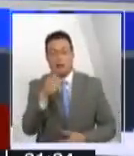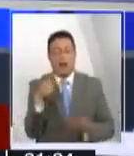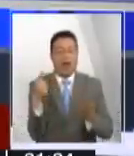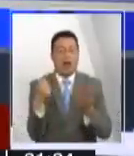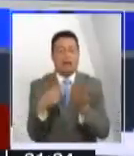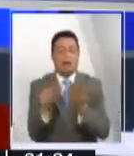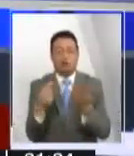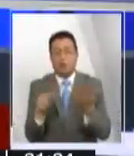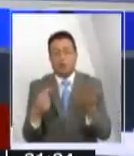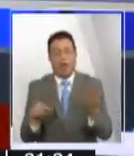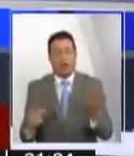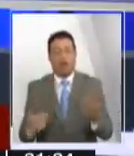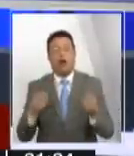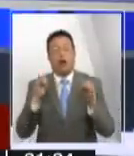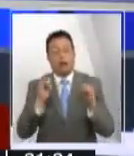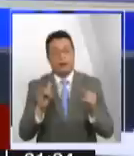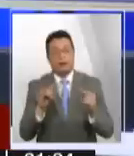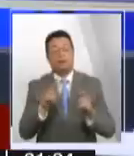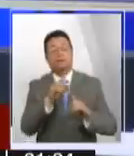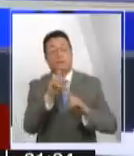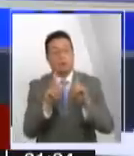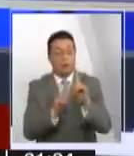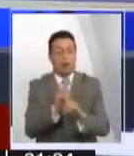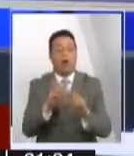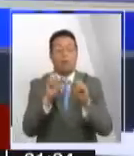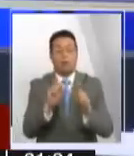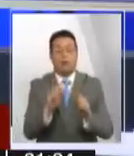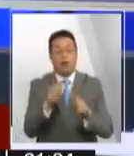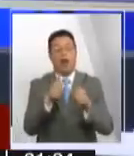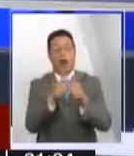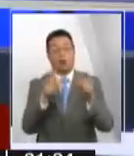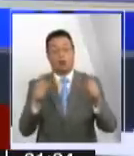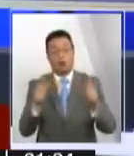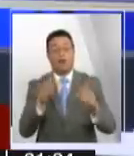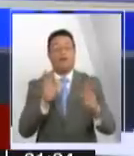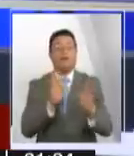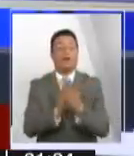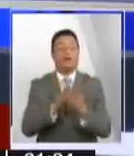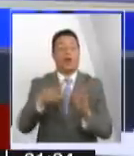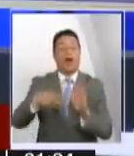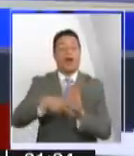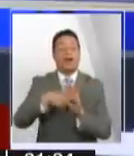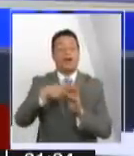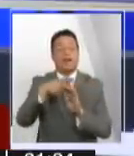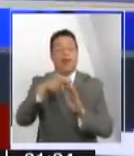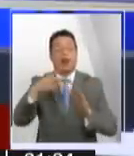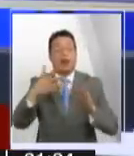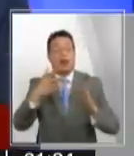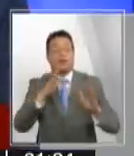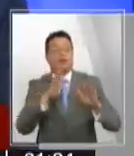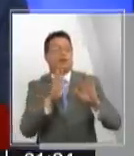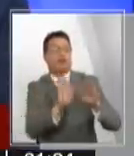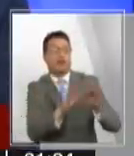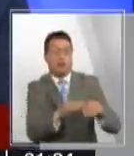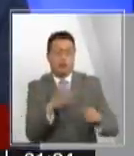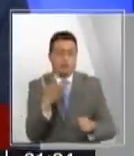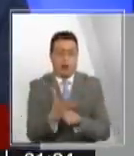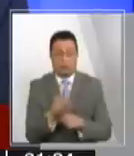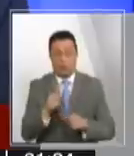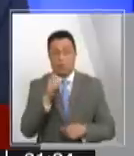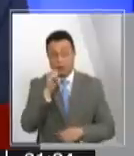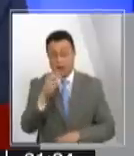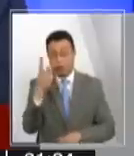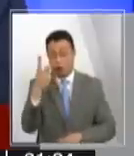resultados y con la reacción que va a tener probablemente la autoridad frente a niveles de abstención tan altos como los que se avecinan? Yo creo que mañana van a ocurrir dos